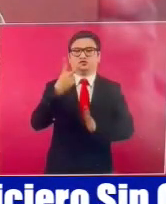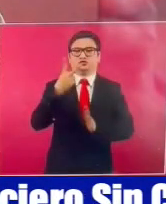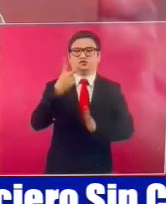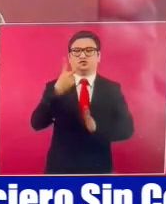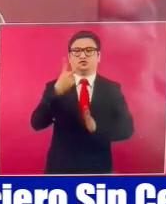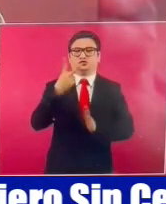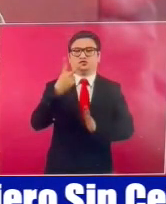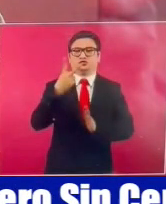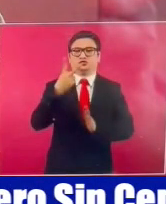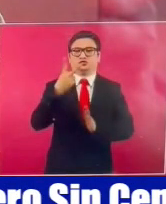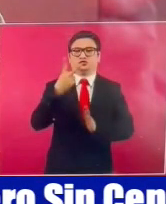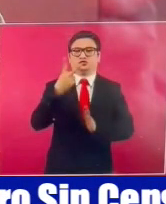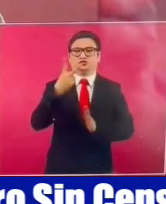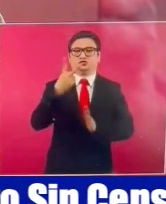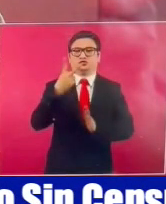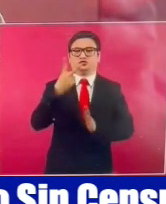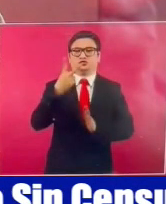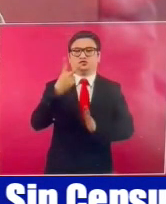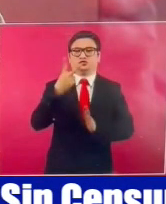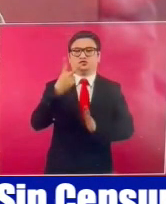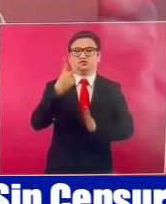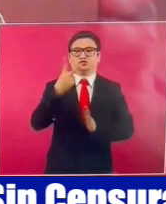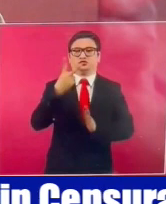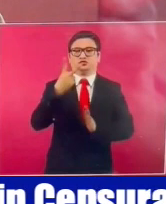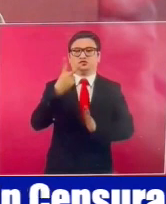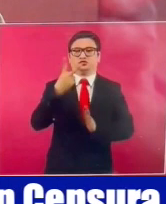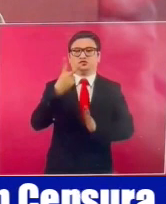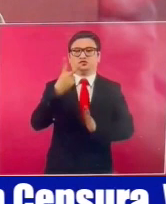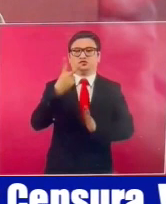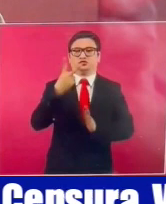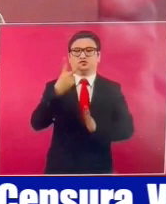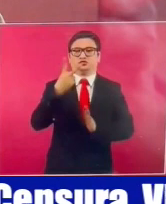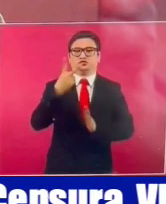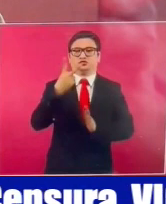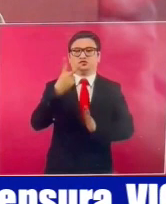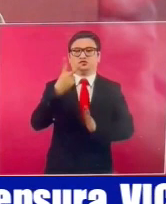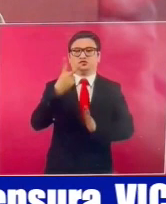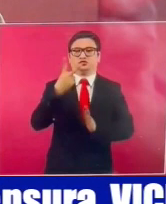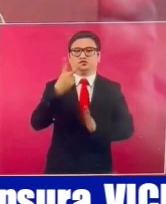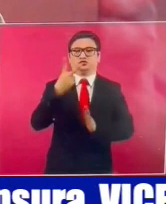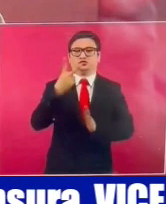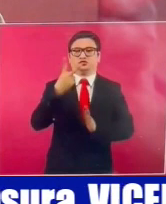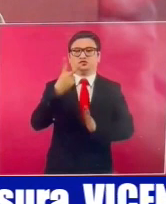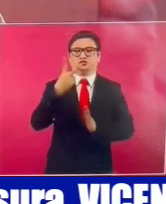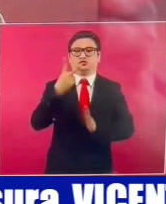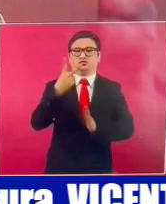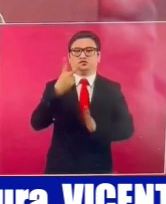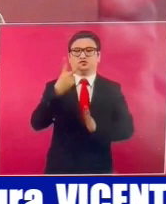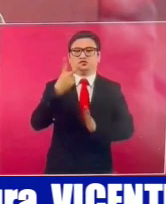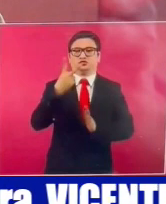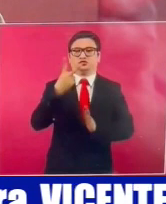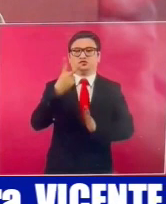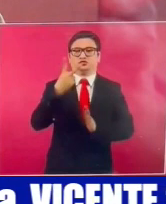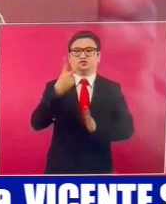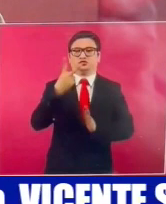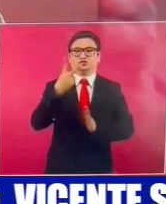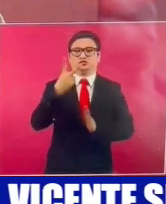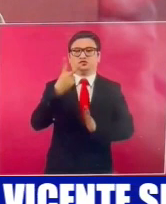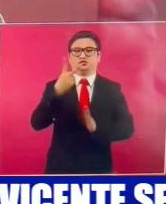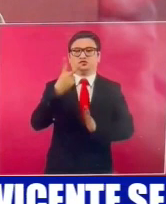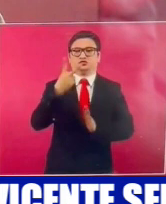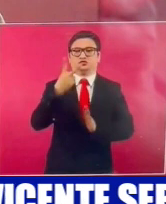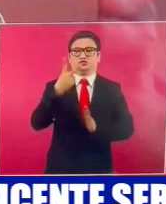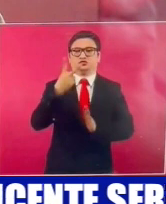misógino discriminador y todos lo lo que usted quiera Yo ya cumplí mi parte ahora vamos a ver si ustedes cumplen